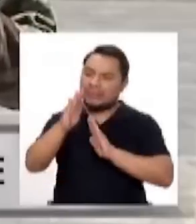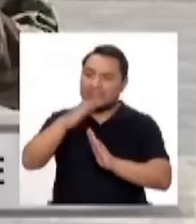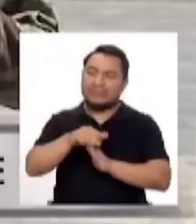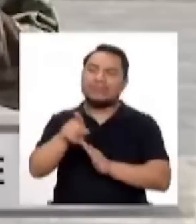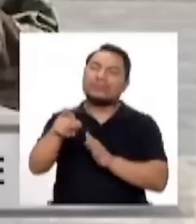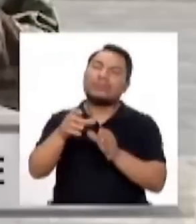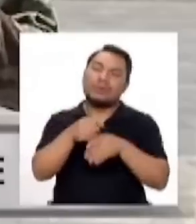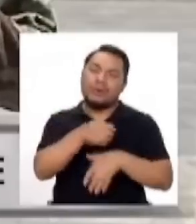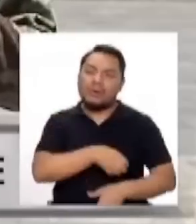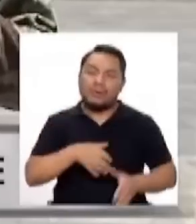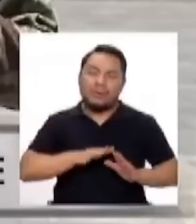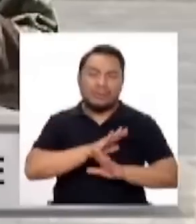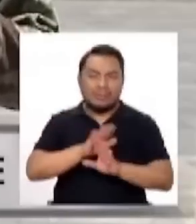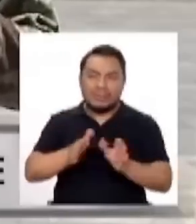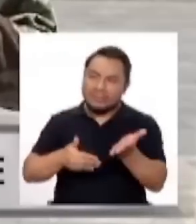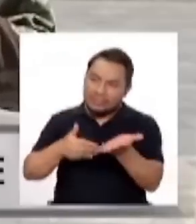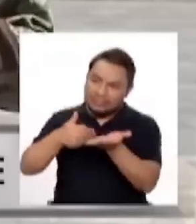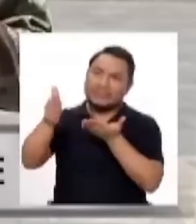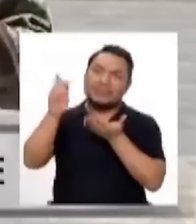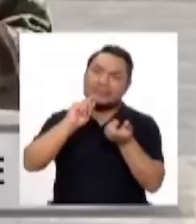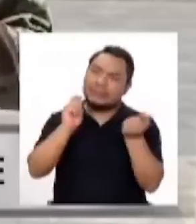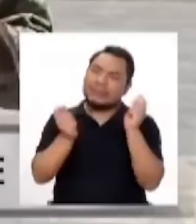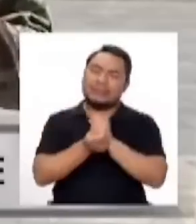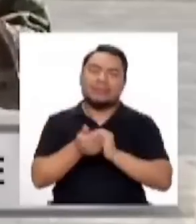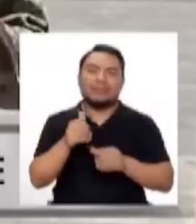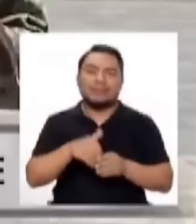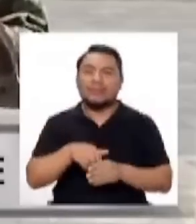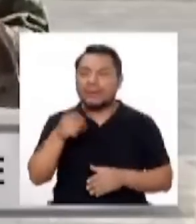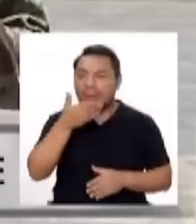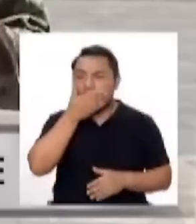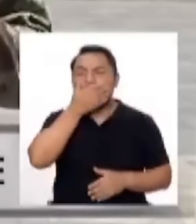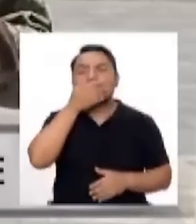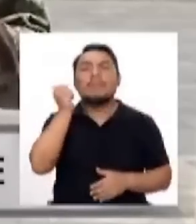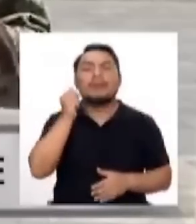congresistas, prefieran la historia a la